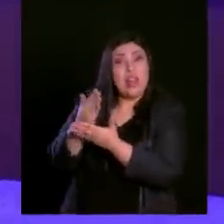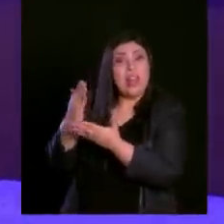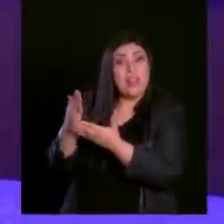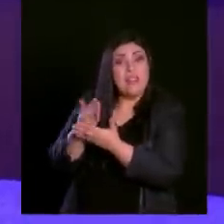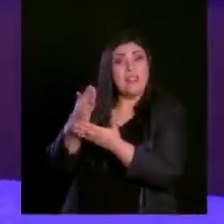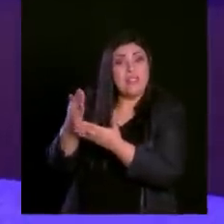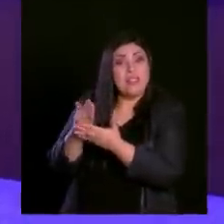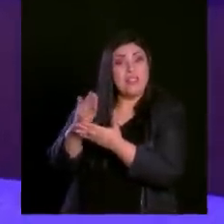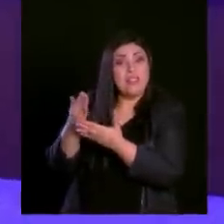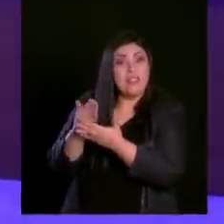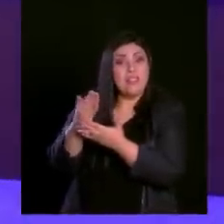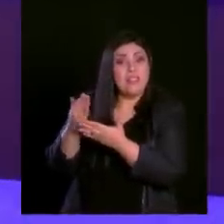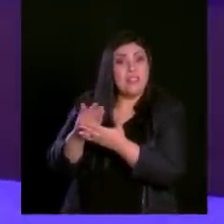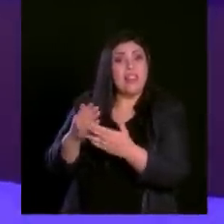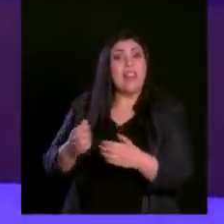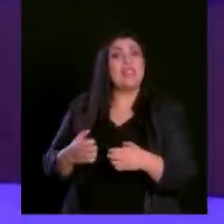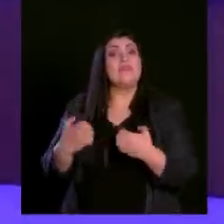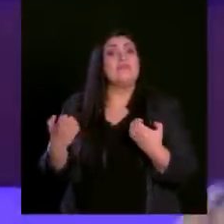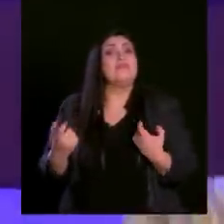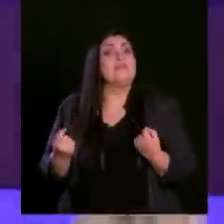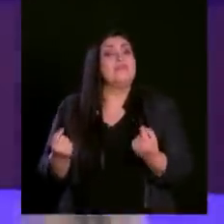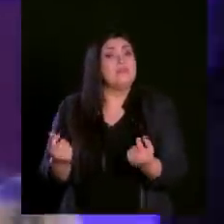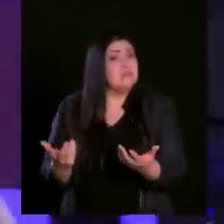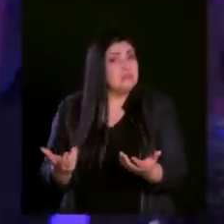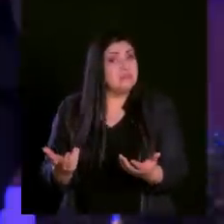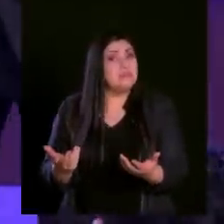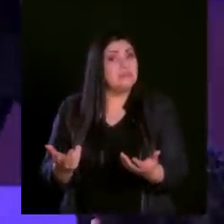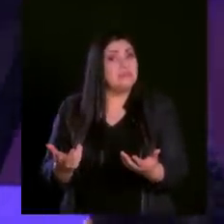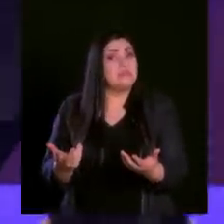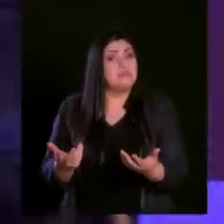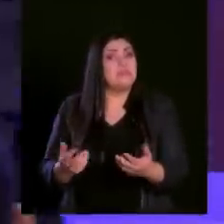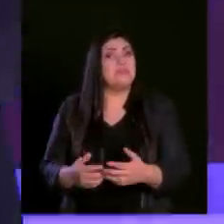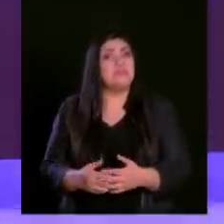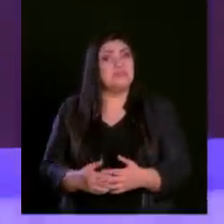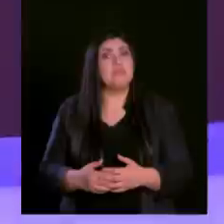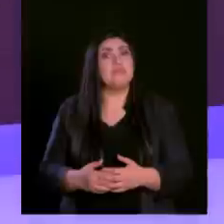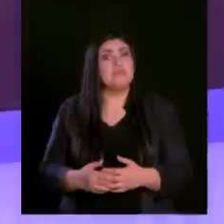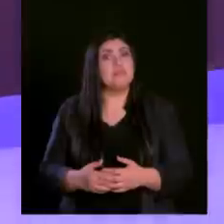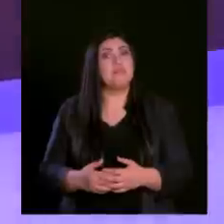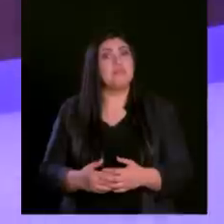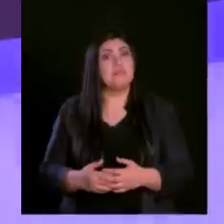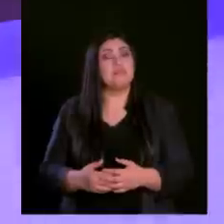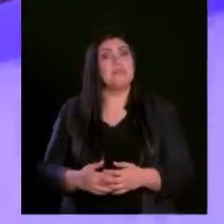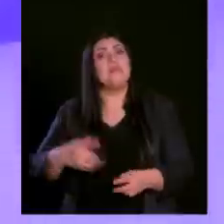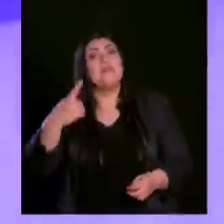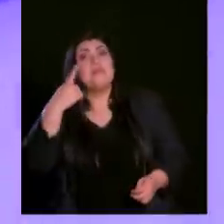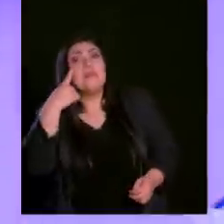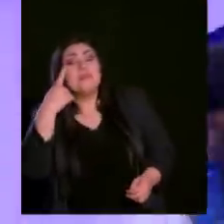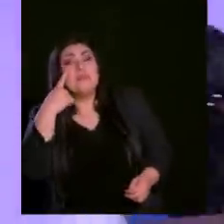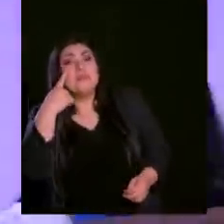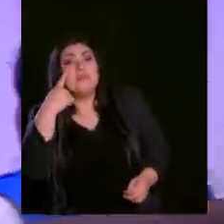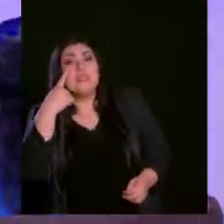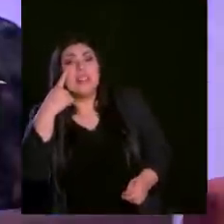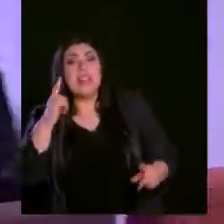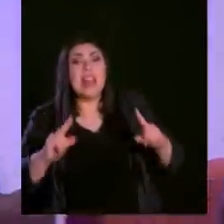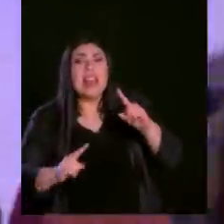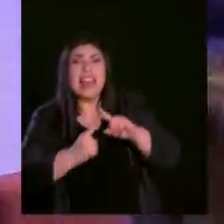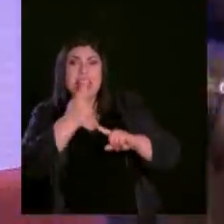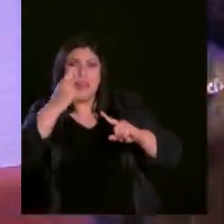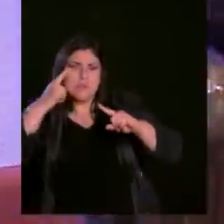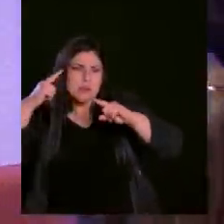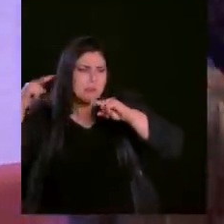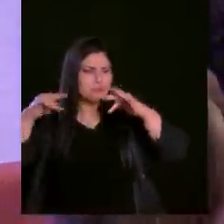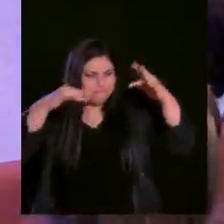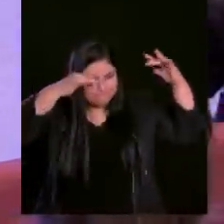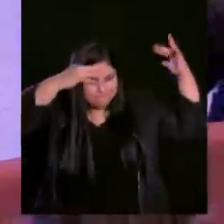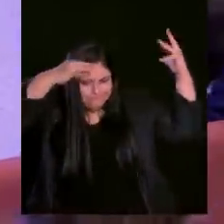por qué le dio Este ejemplo Gracias Ángel puedes volver Gracias muy amable porque dice ahí que la primer batalla que viene es de que cuando el